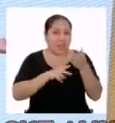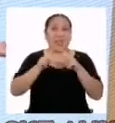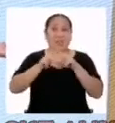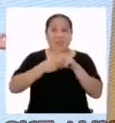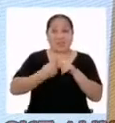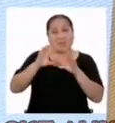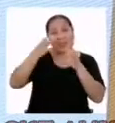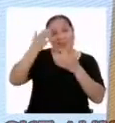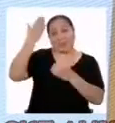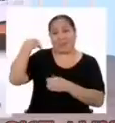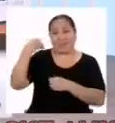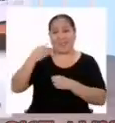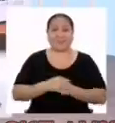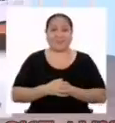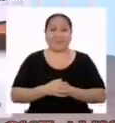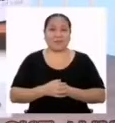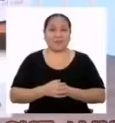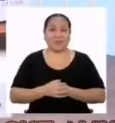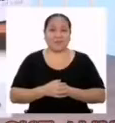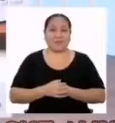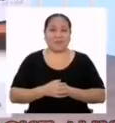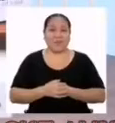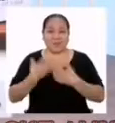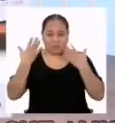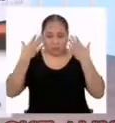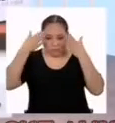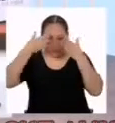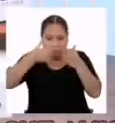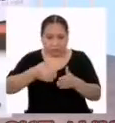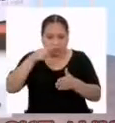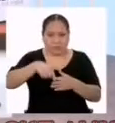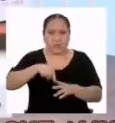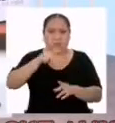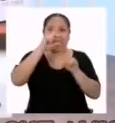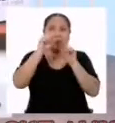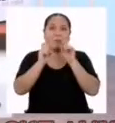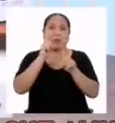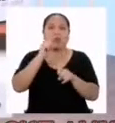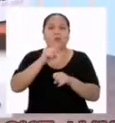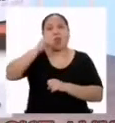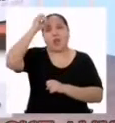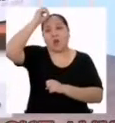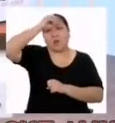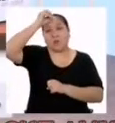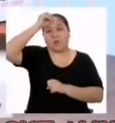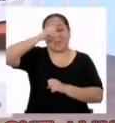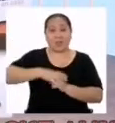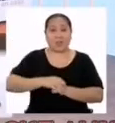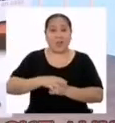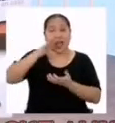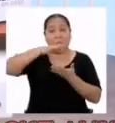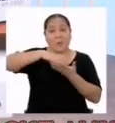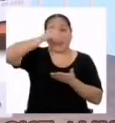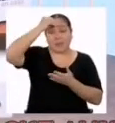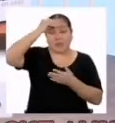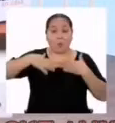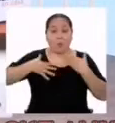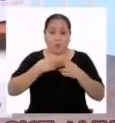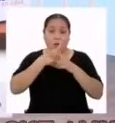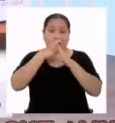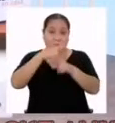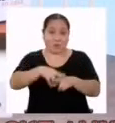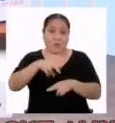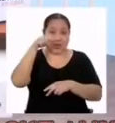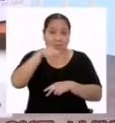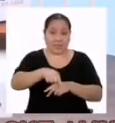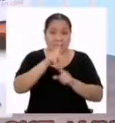clase anterior. Nos hemos concentrado en la pregunta de opinión y aprendimos que para responder ese tipo de